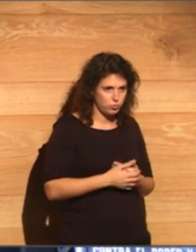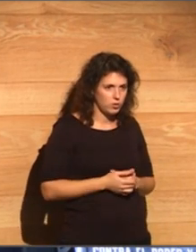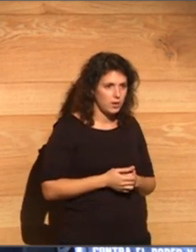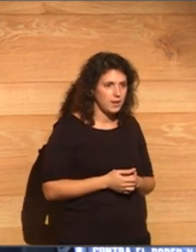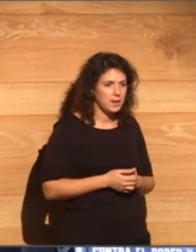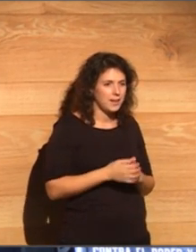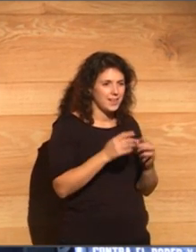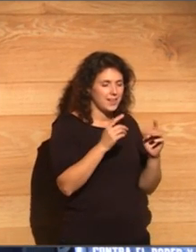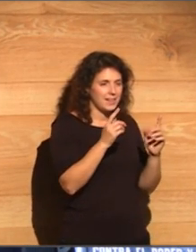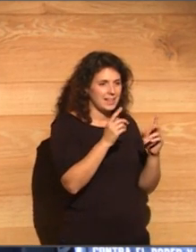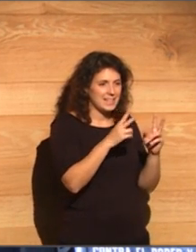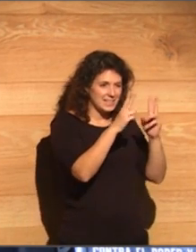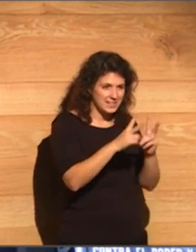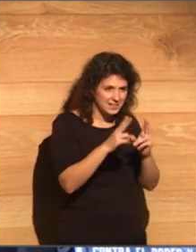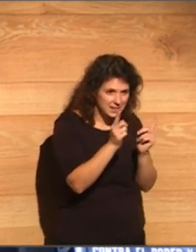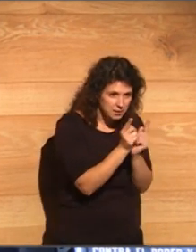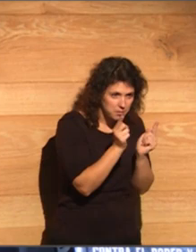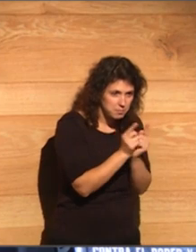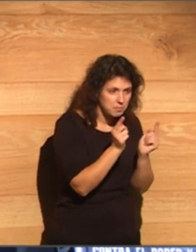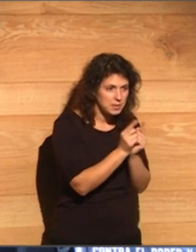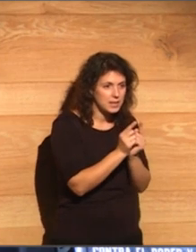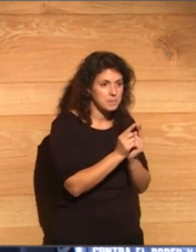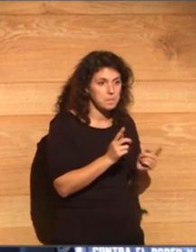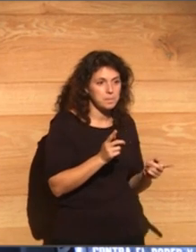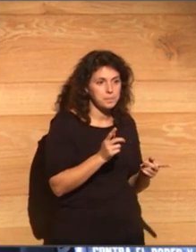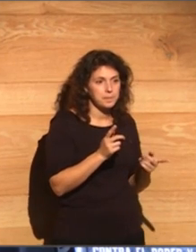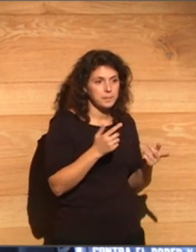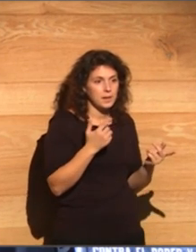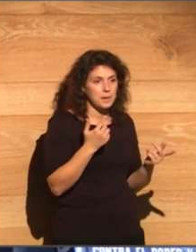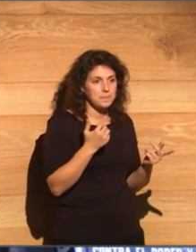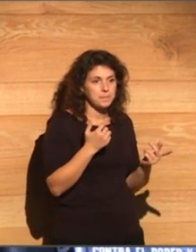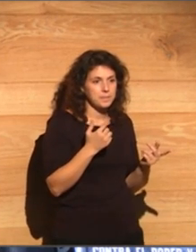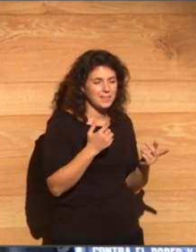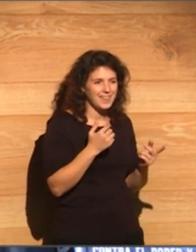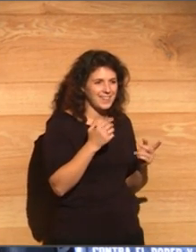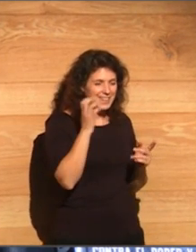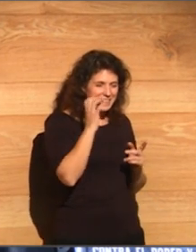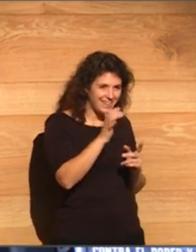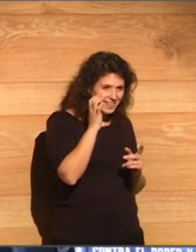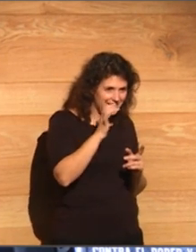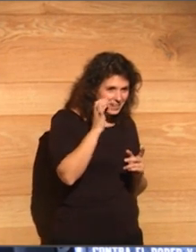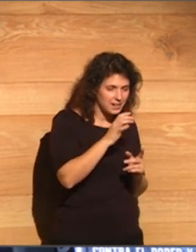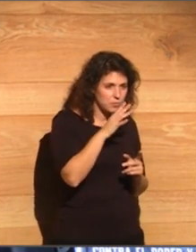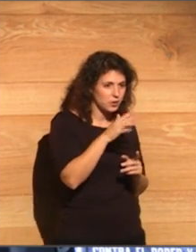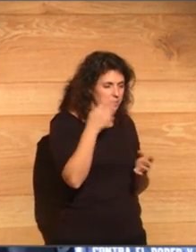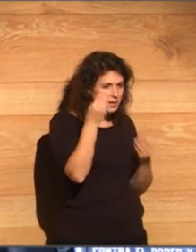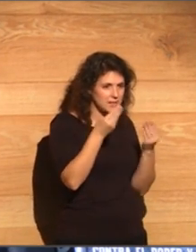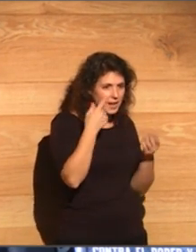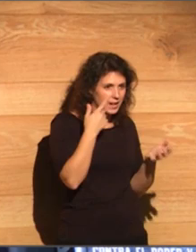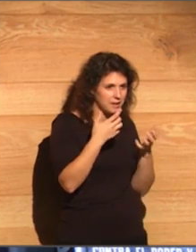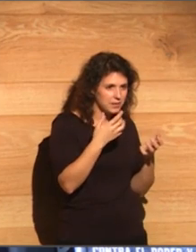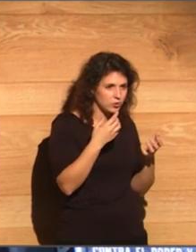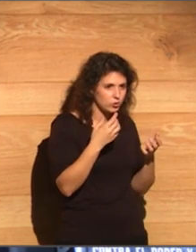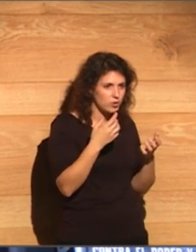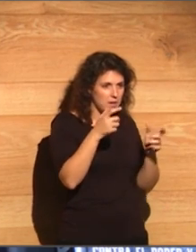una miniserie sobre Blasco Ibáñez. Sí, sí, es verdad. Muy extraña, le interesaban aspectos parciales del